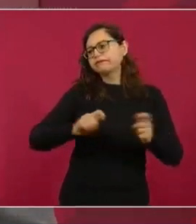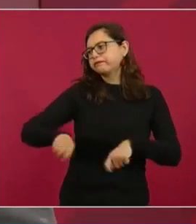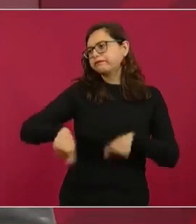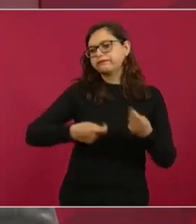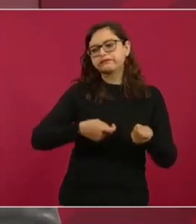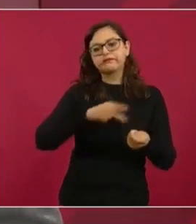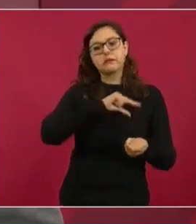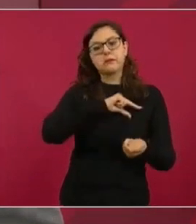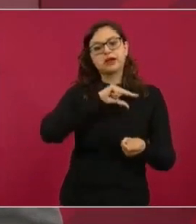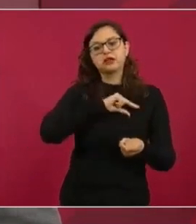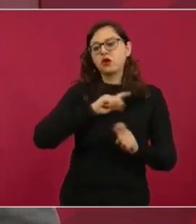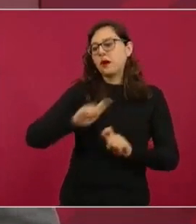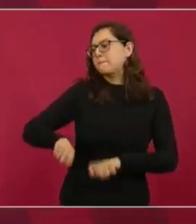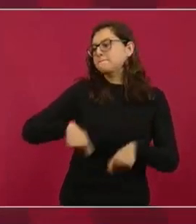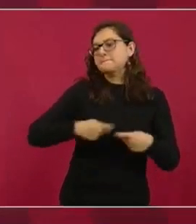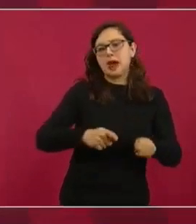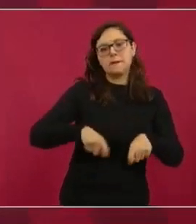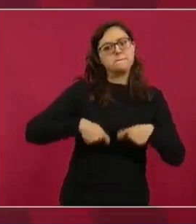controla